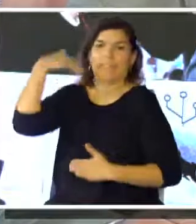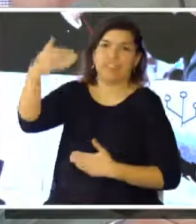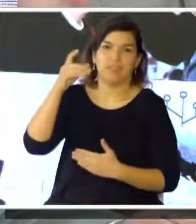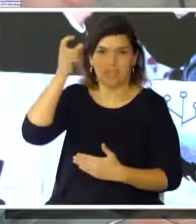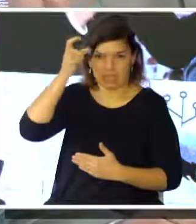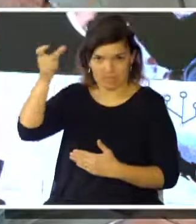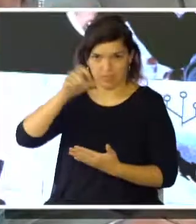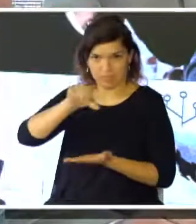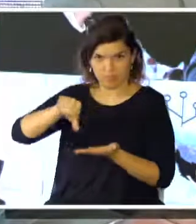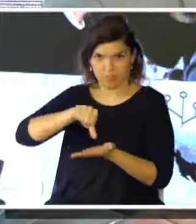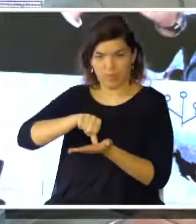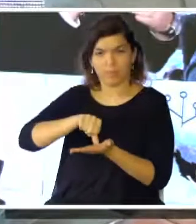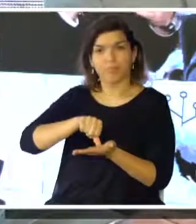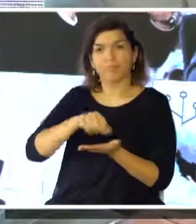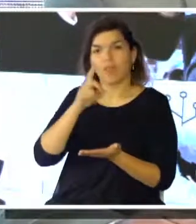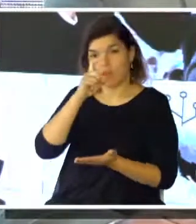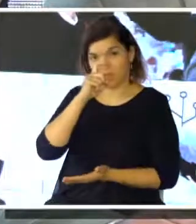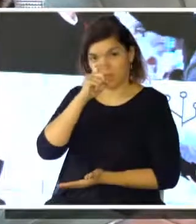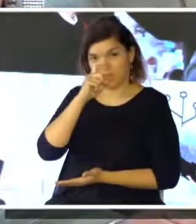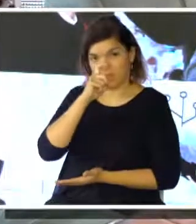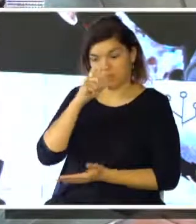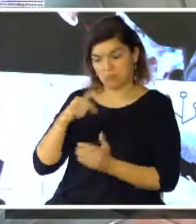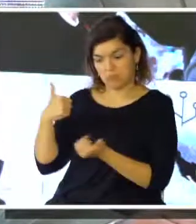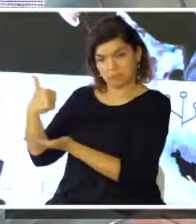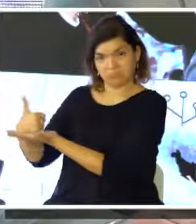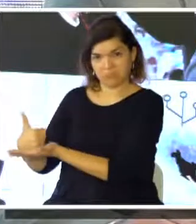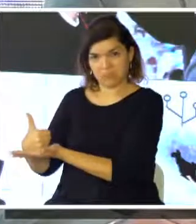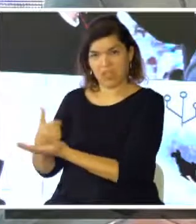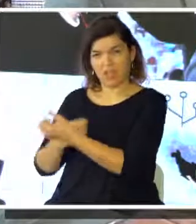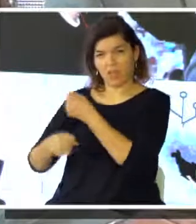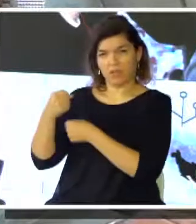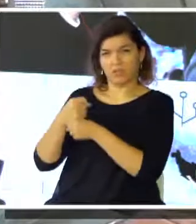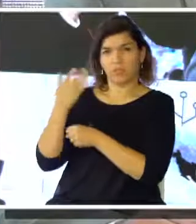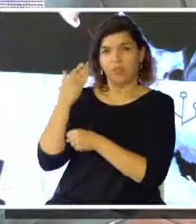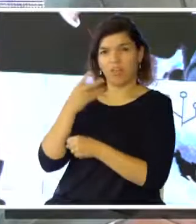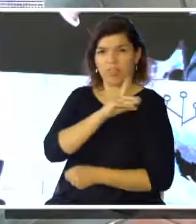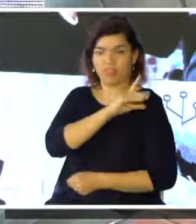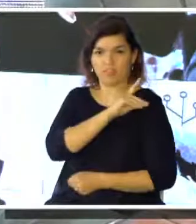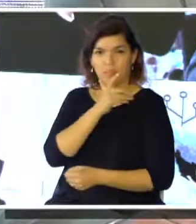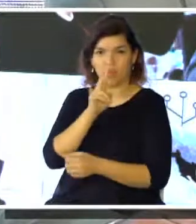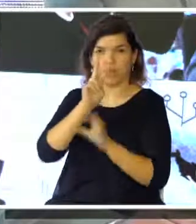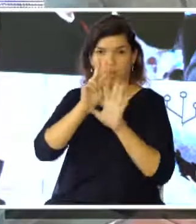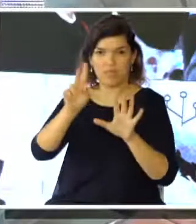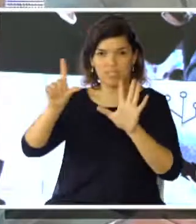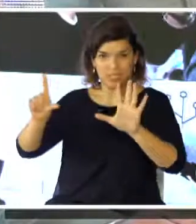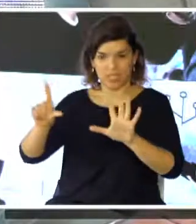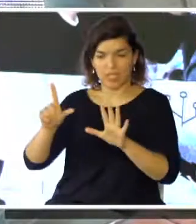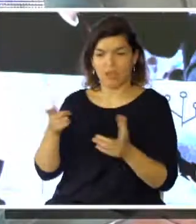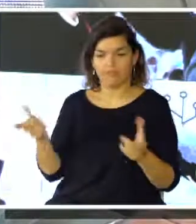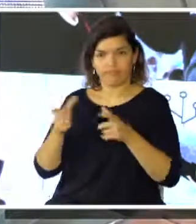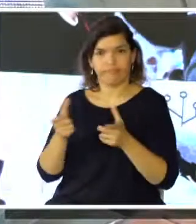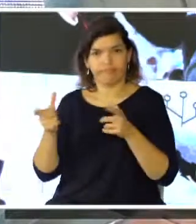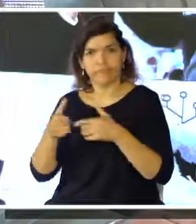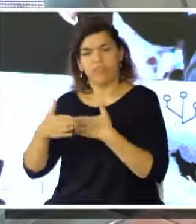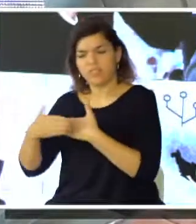inteligentes en la ciudad de buenos aires- nosotros de que estamos desde el diciembre del 2007 tenemos reuniones con vecinos